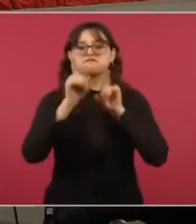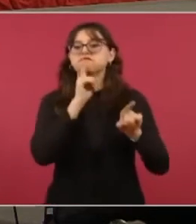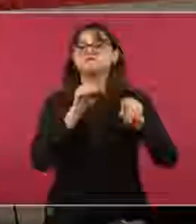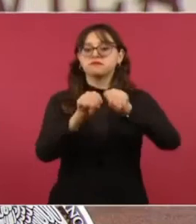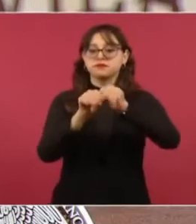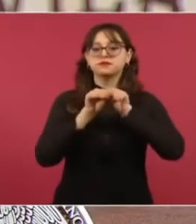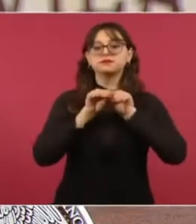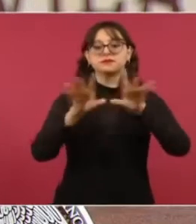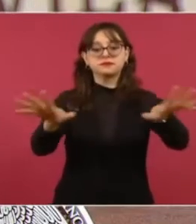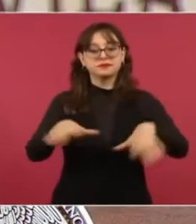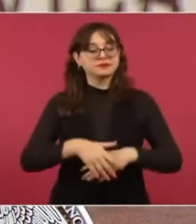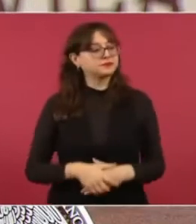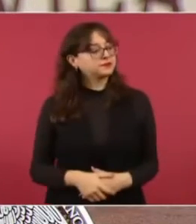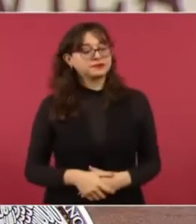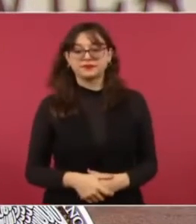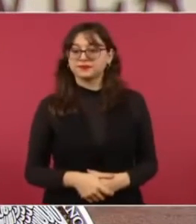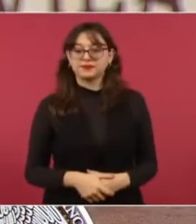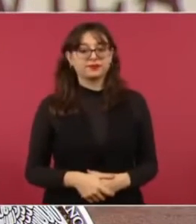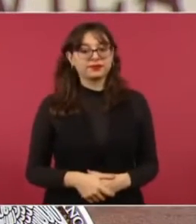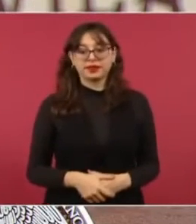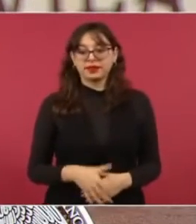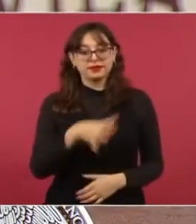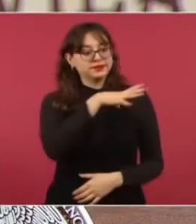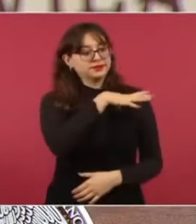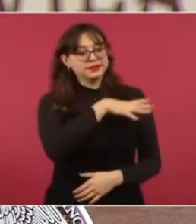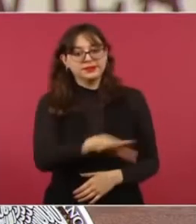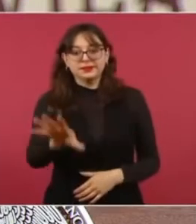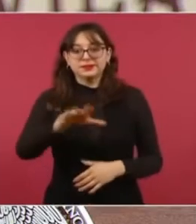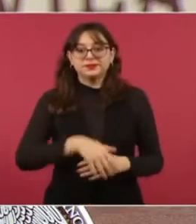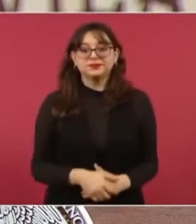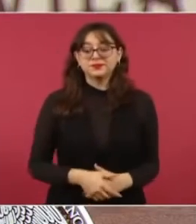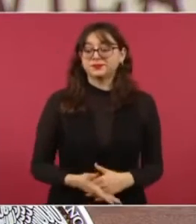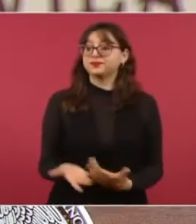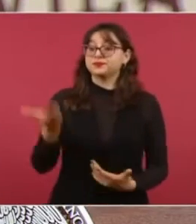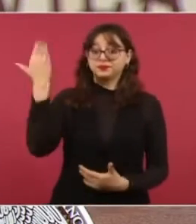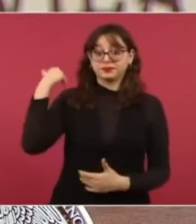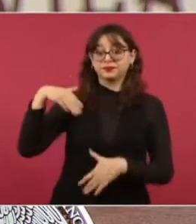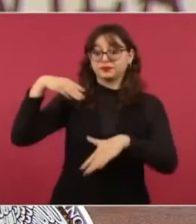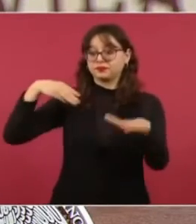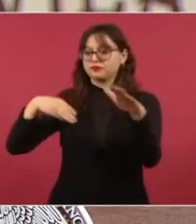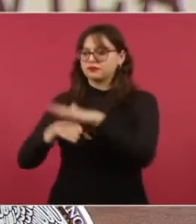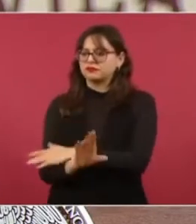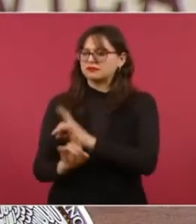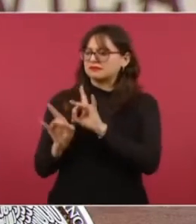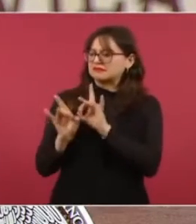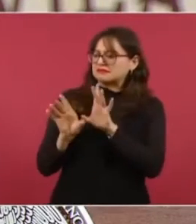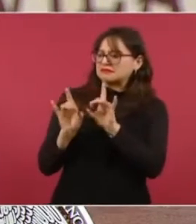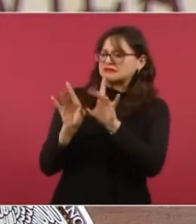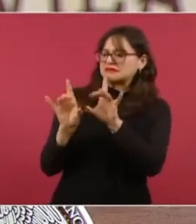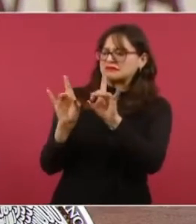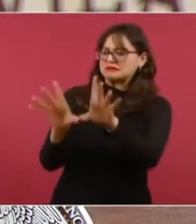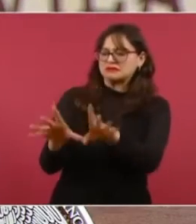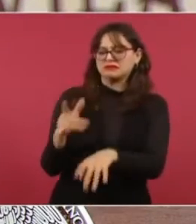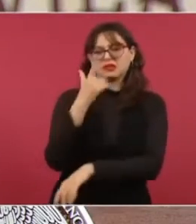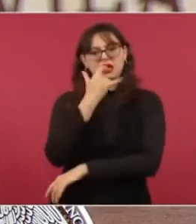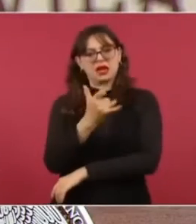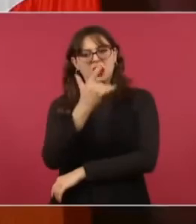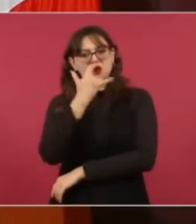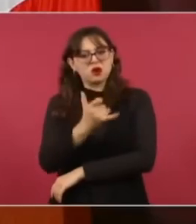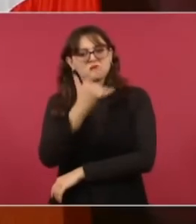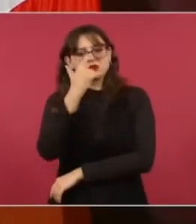de la Guardia Nacional para garantizar la seguridad de los usuarios y cuidar las instalaciones del metro de la Ciudad de